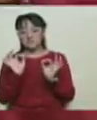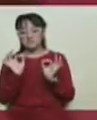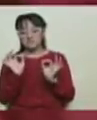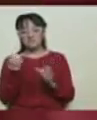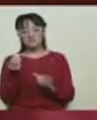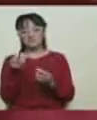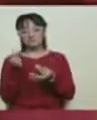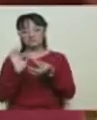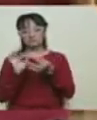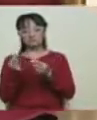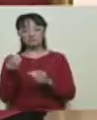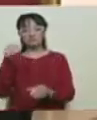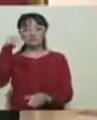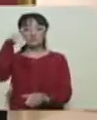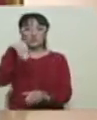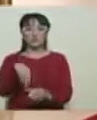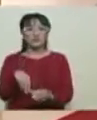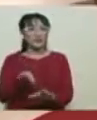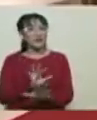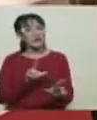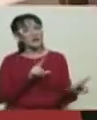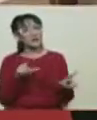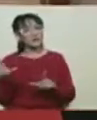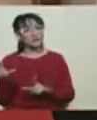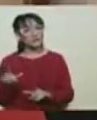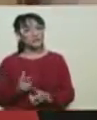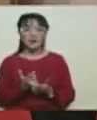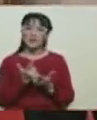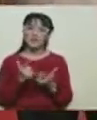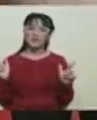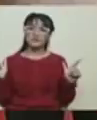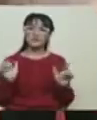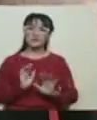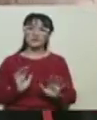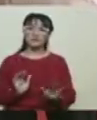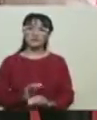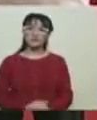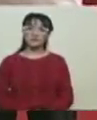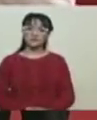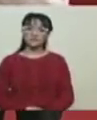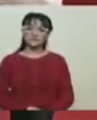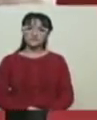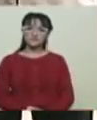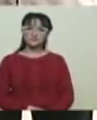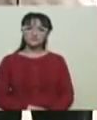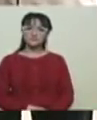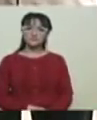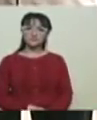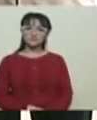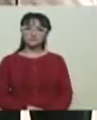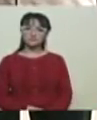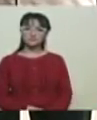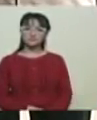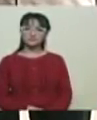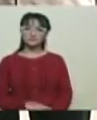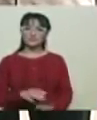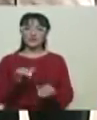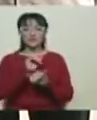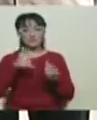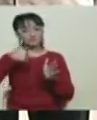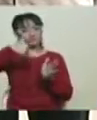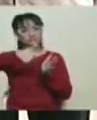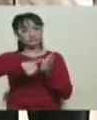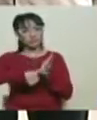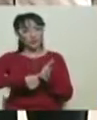en físico y queda ya libre, libre, liberado. Y después sella con su huella